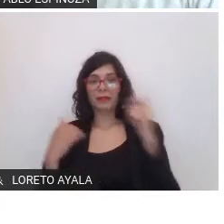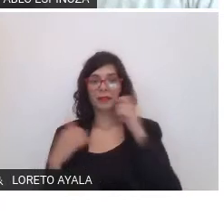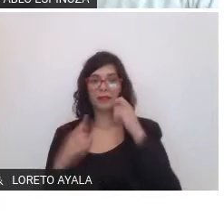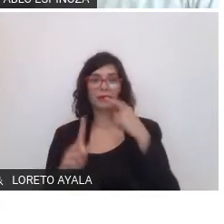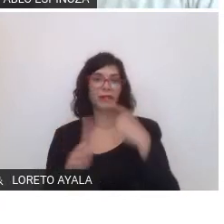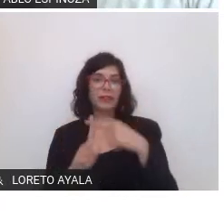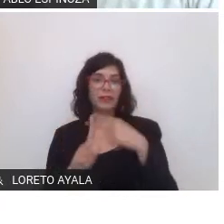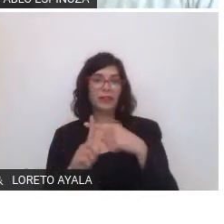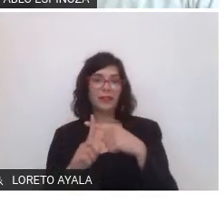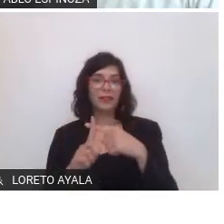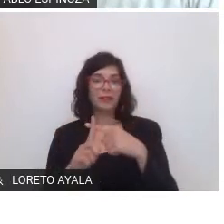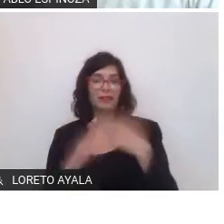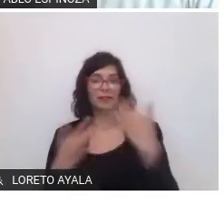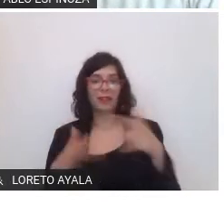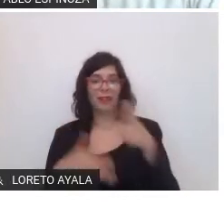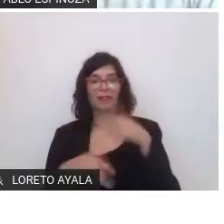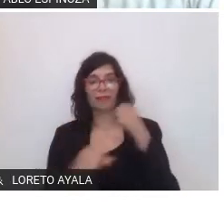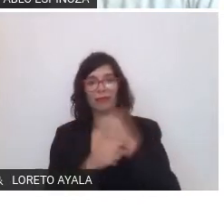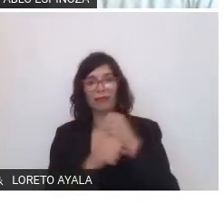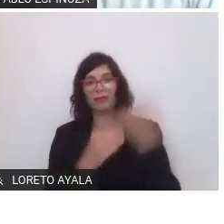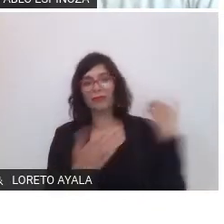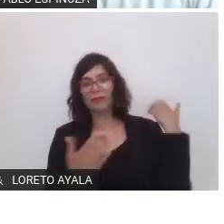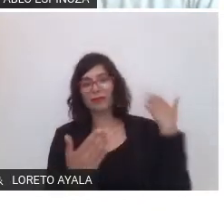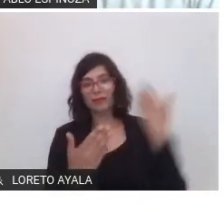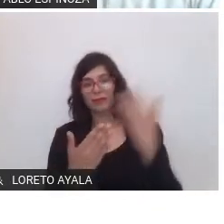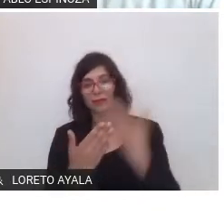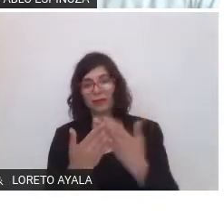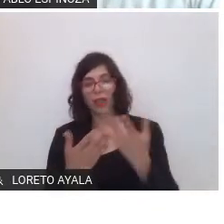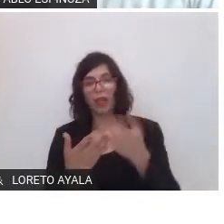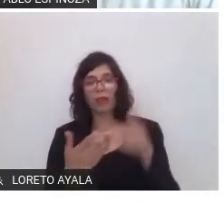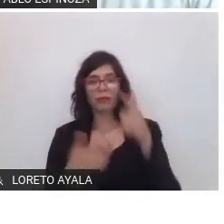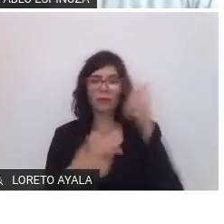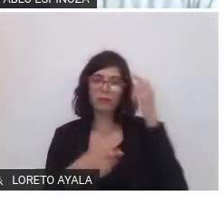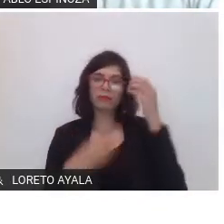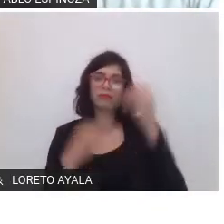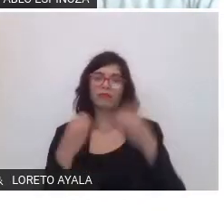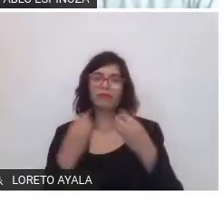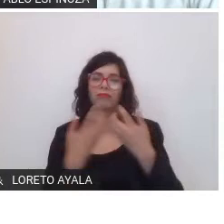Por lo tanto, sí, la formación inicial sirve para